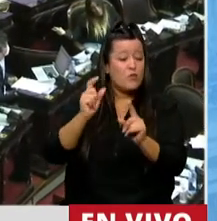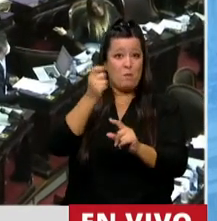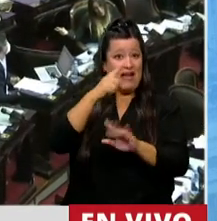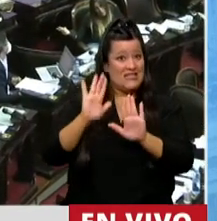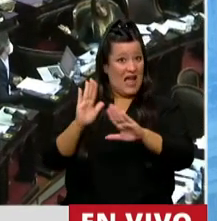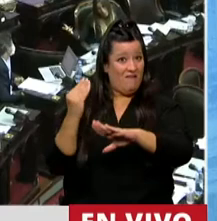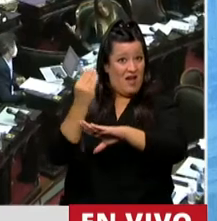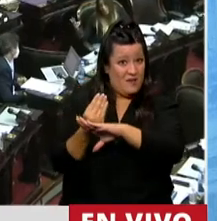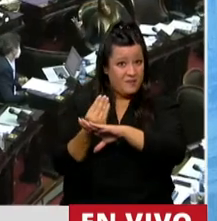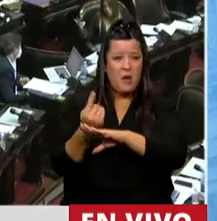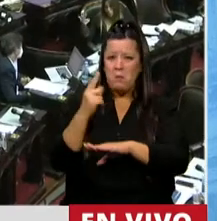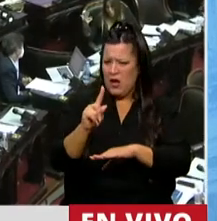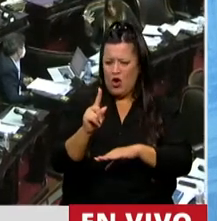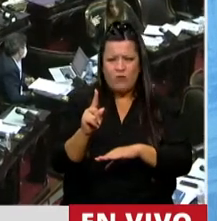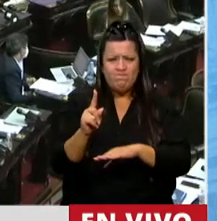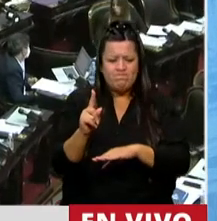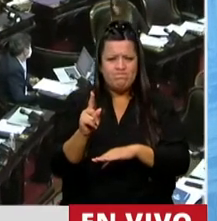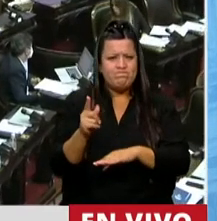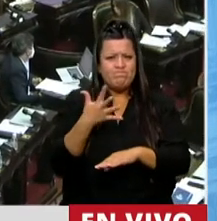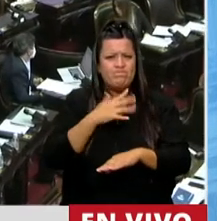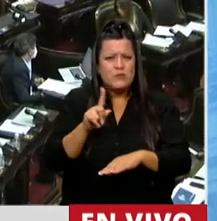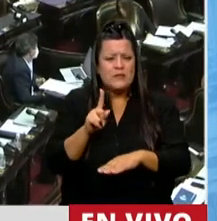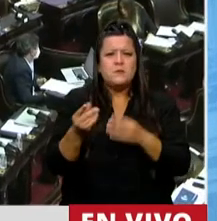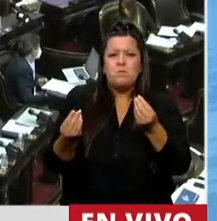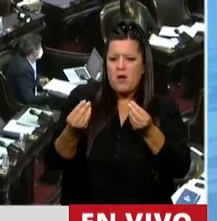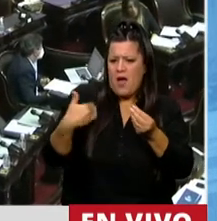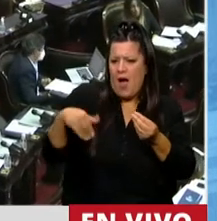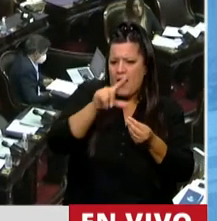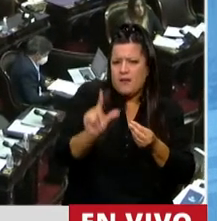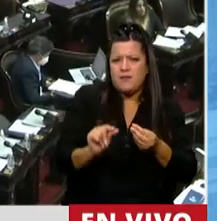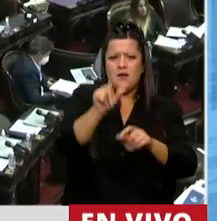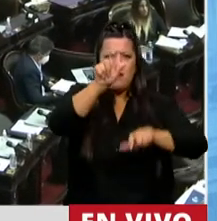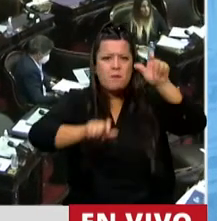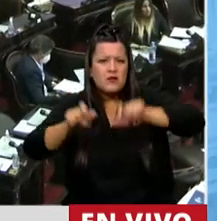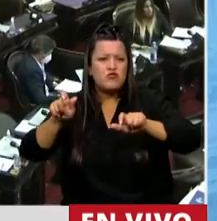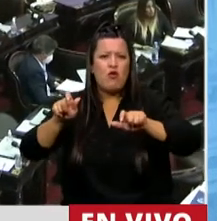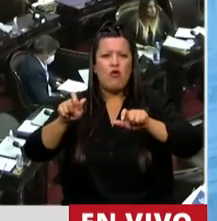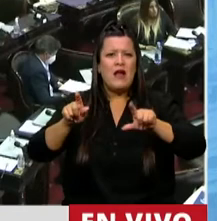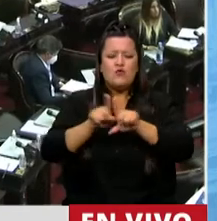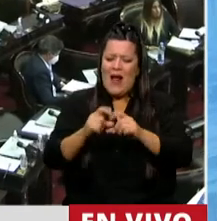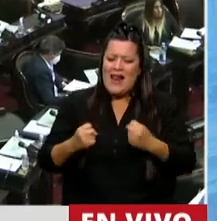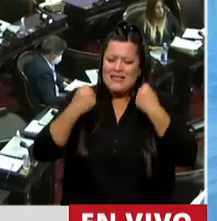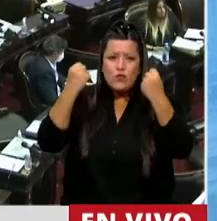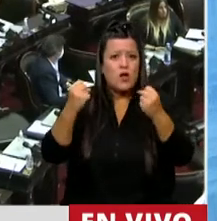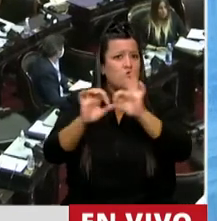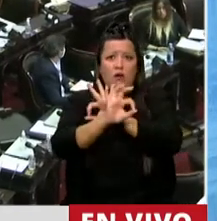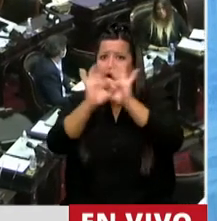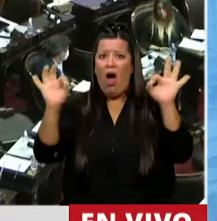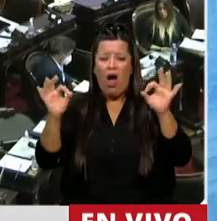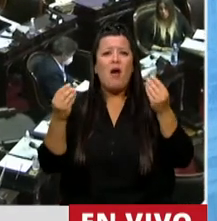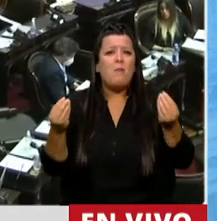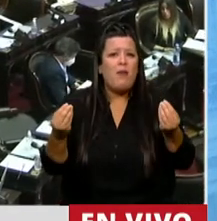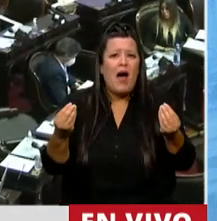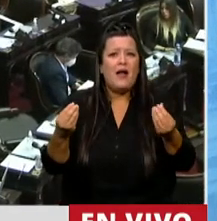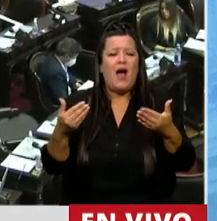qué la Argentina, los argentinos, no hicimos el mayor de los esfuerzos para